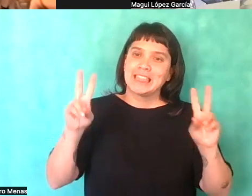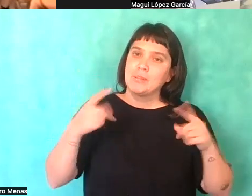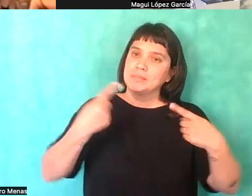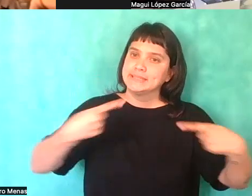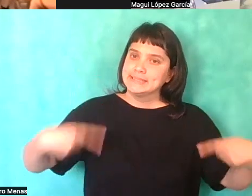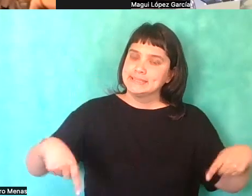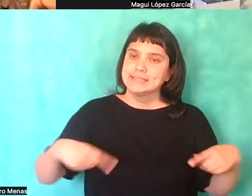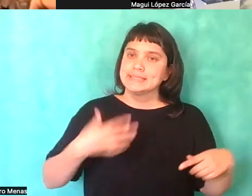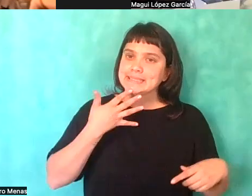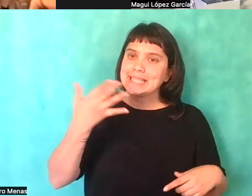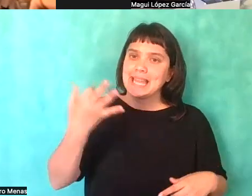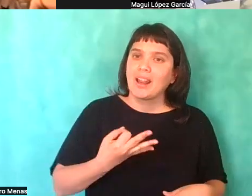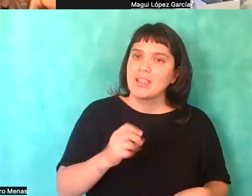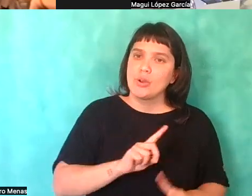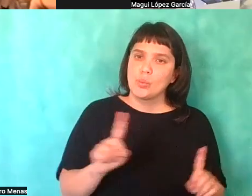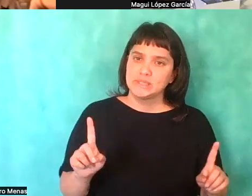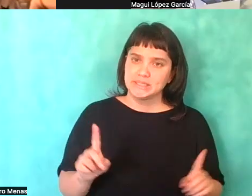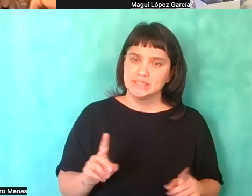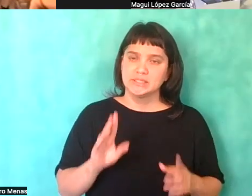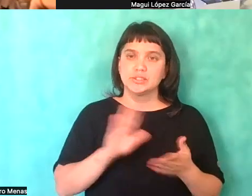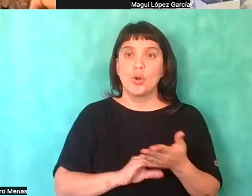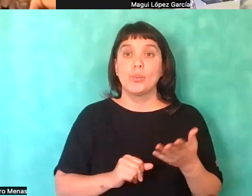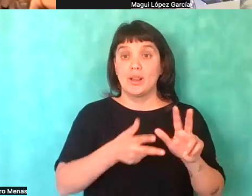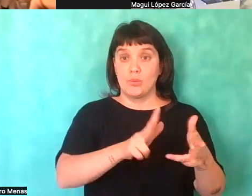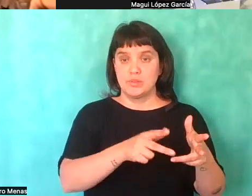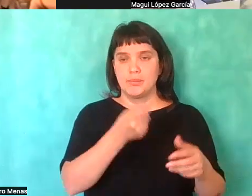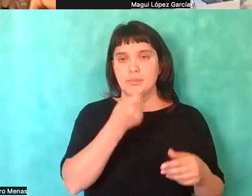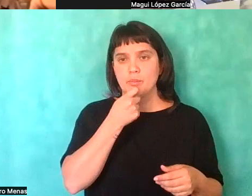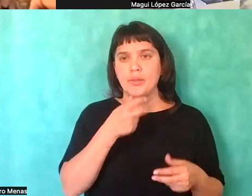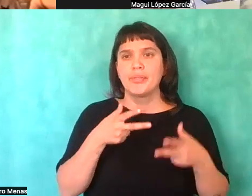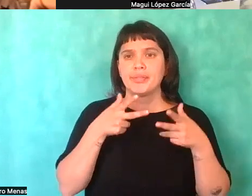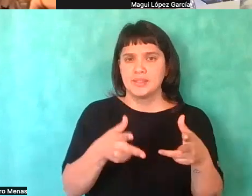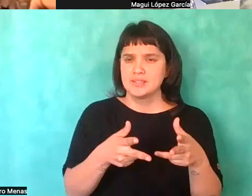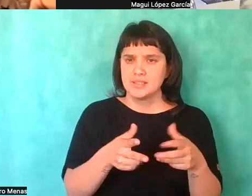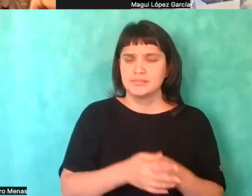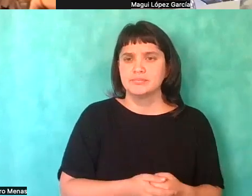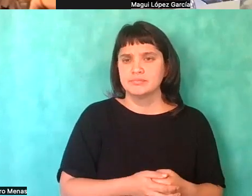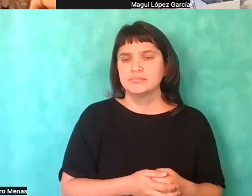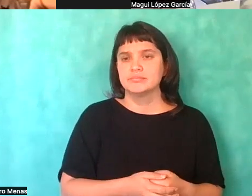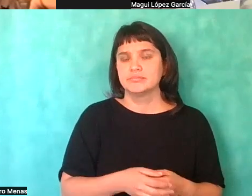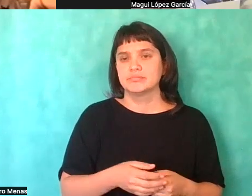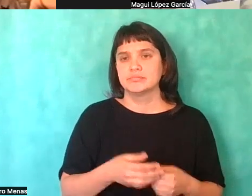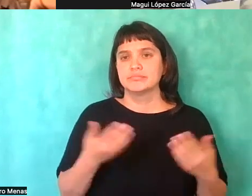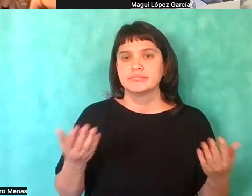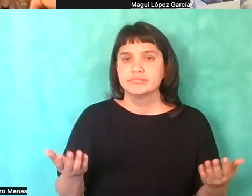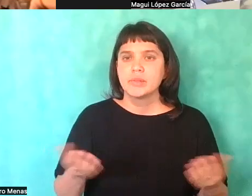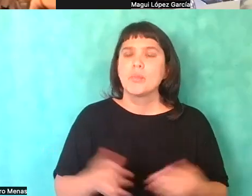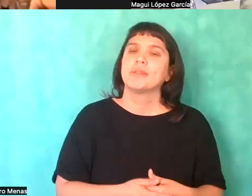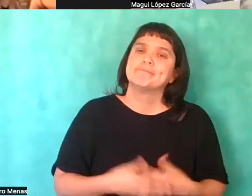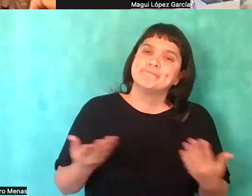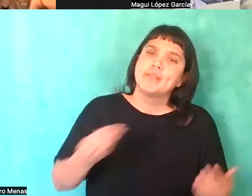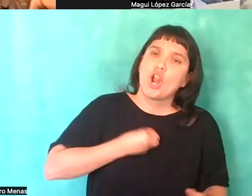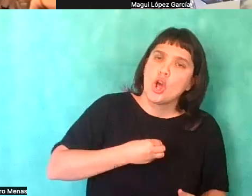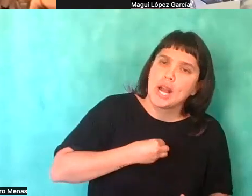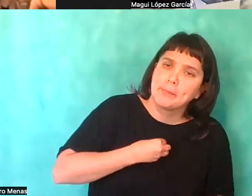lengua de señas. Entonces suelen decirles a las personas, primero que es un impacto muy grande porque lo que le dicen es, bueno, lo lamento, es